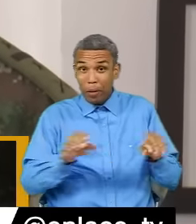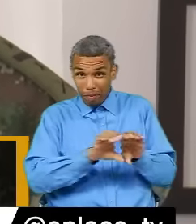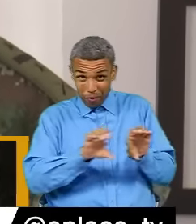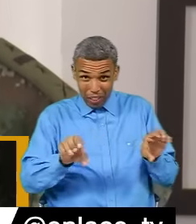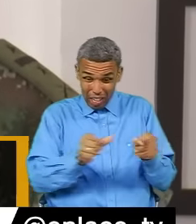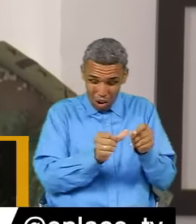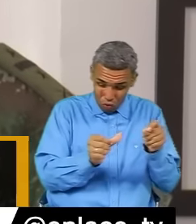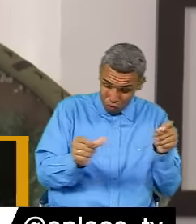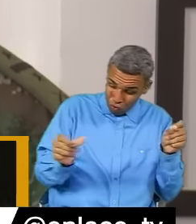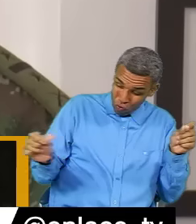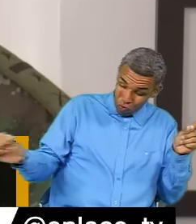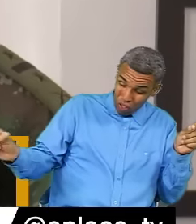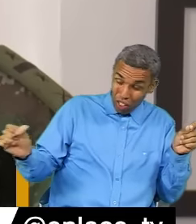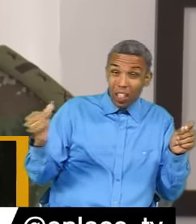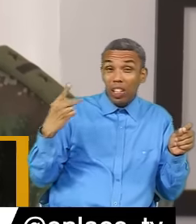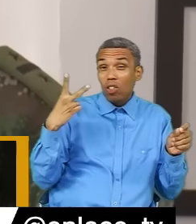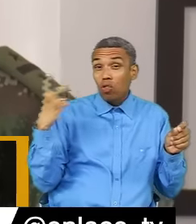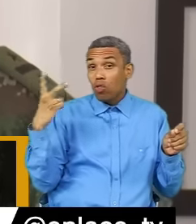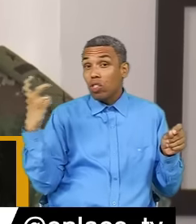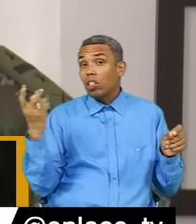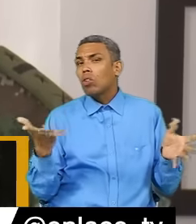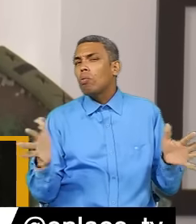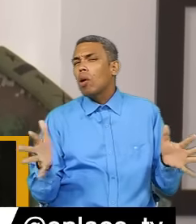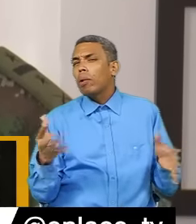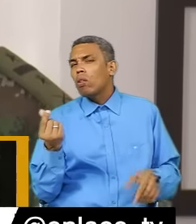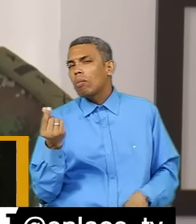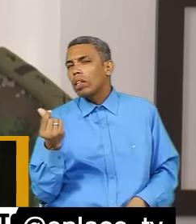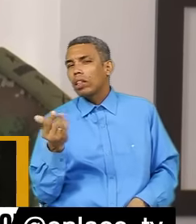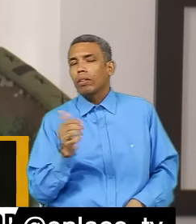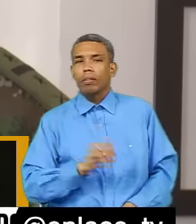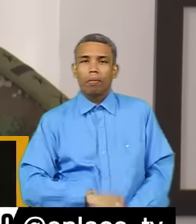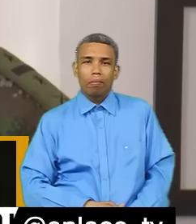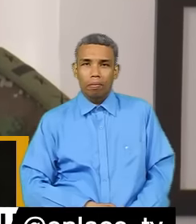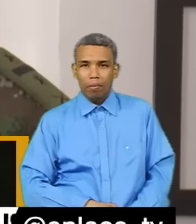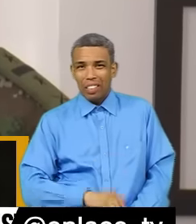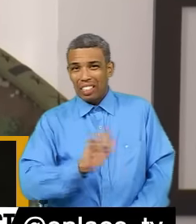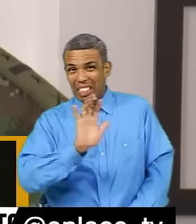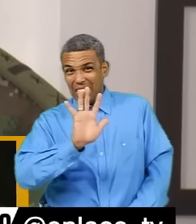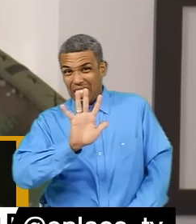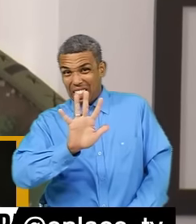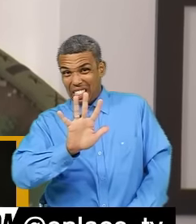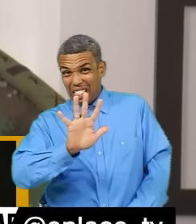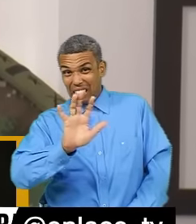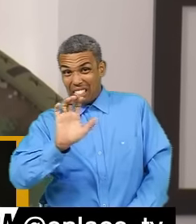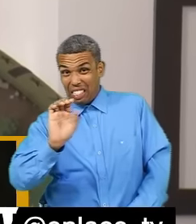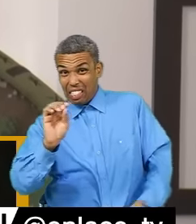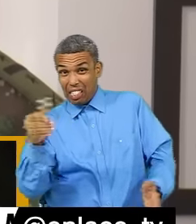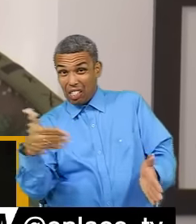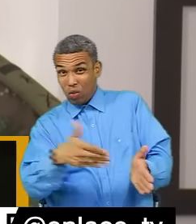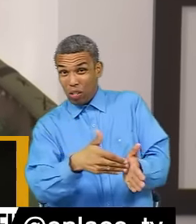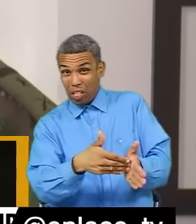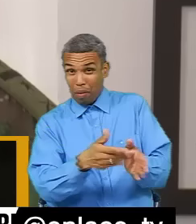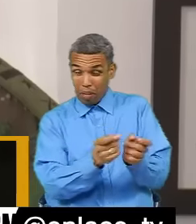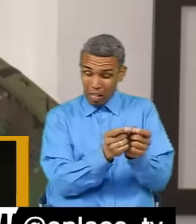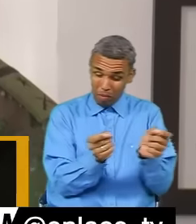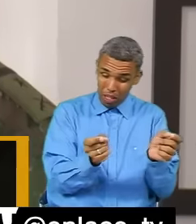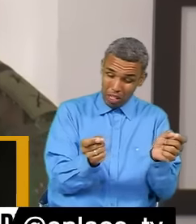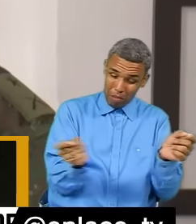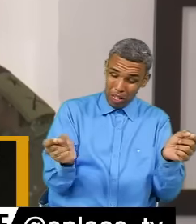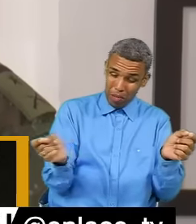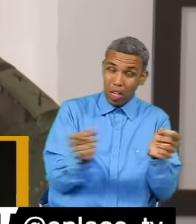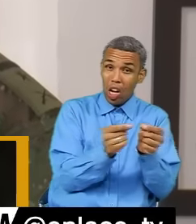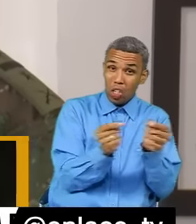metros, coronel? Bueno, eso está evaluado 50.000 pesos el metro de tubería, y son 200 metros, suma